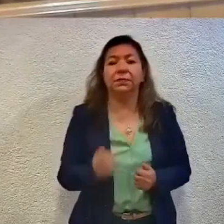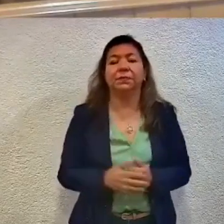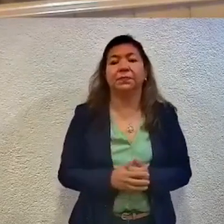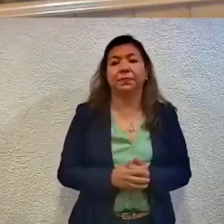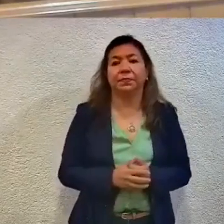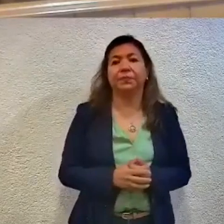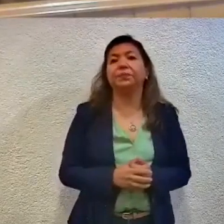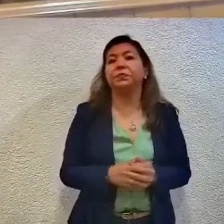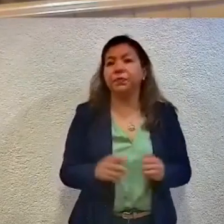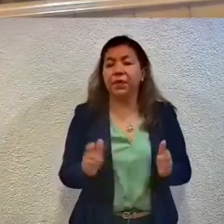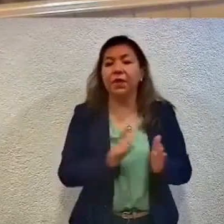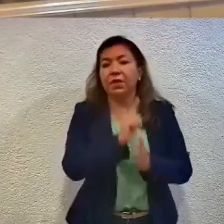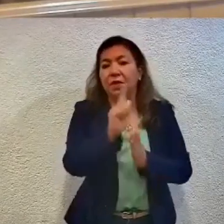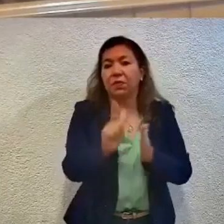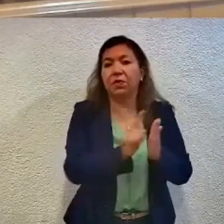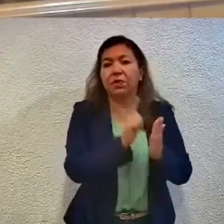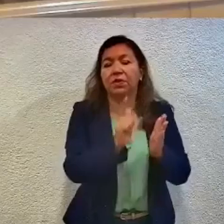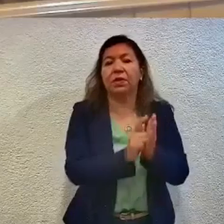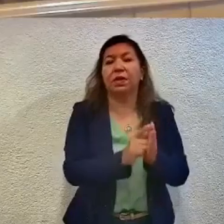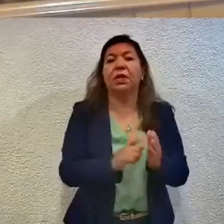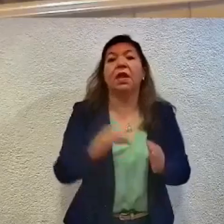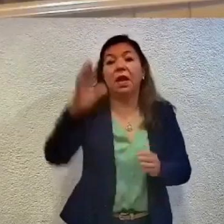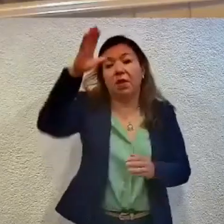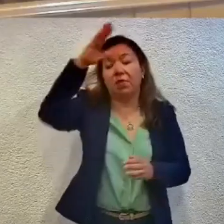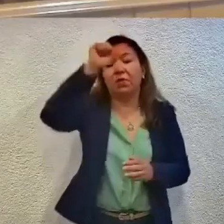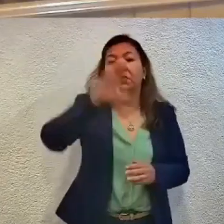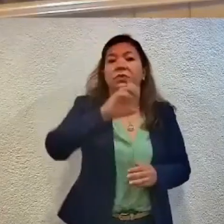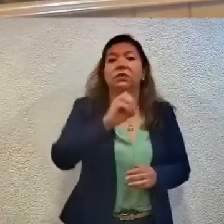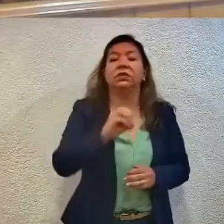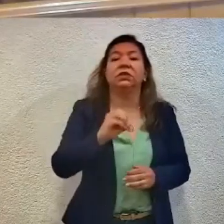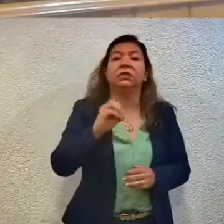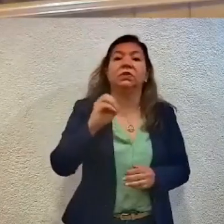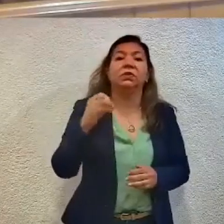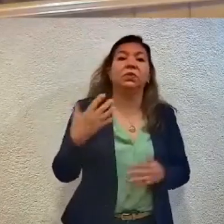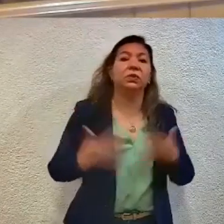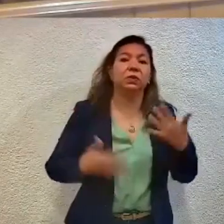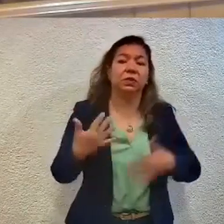responsable en cumplimiento al ordenado en el acuerdo